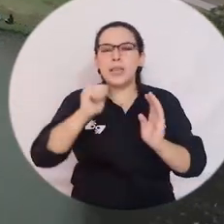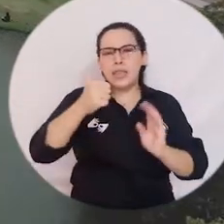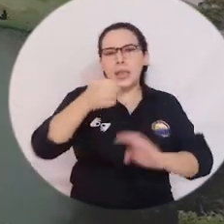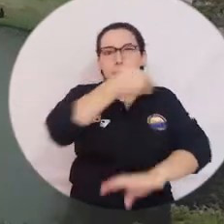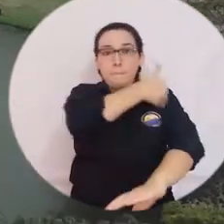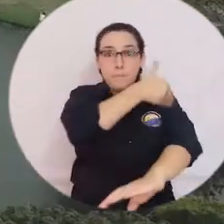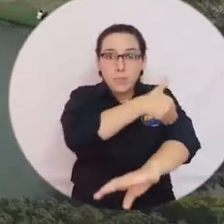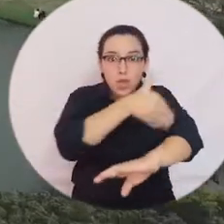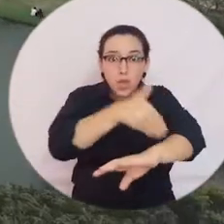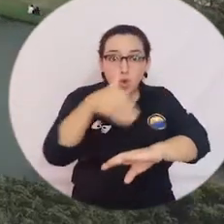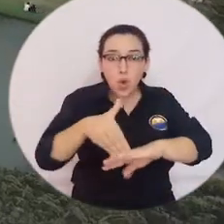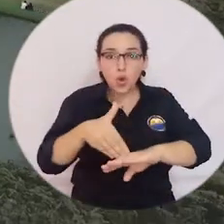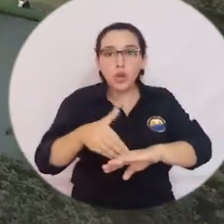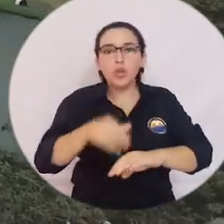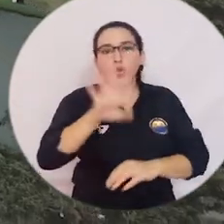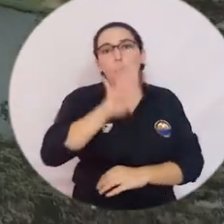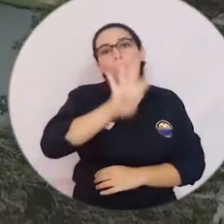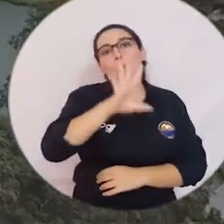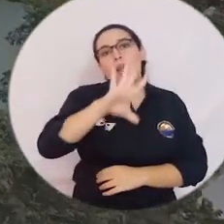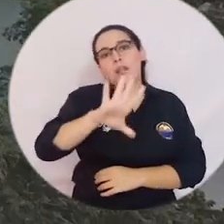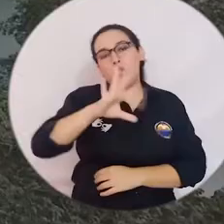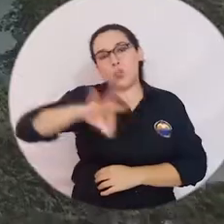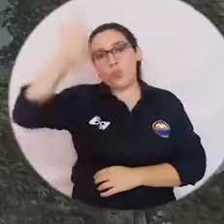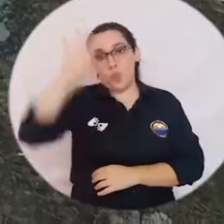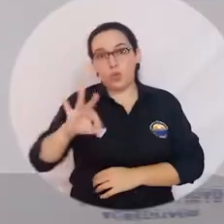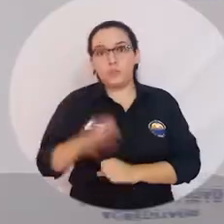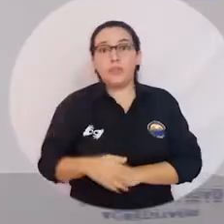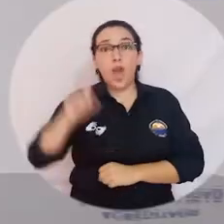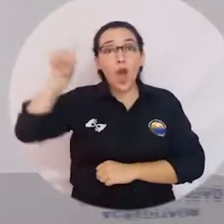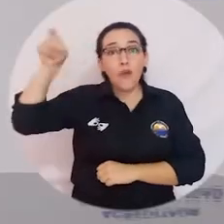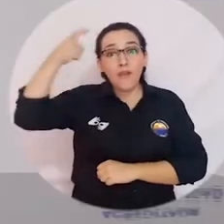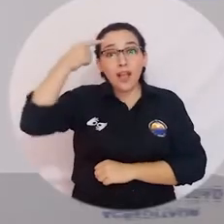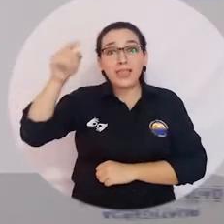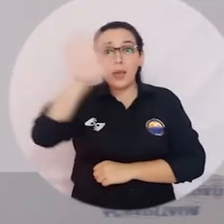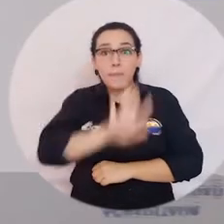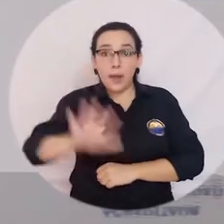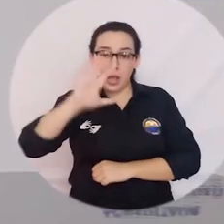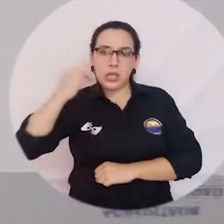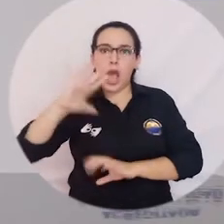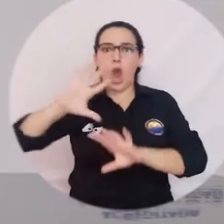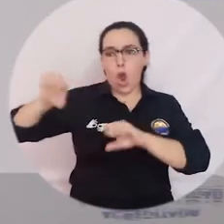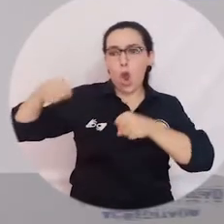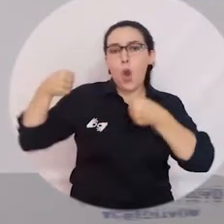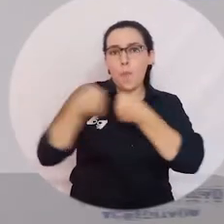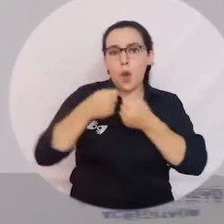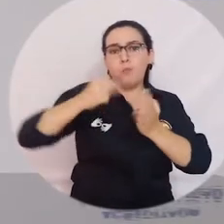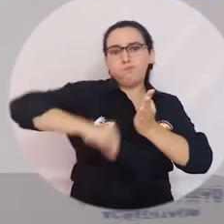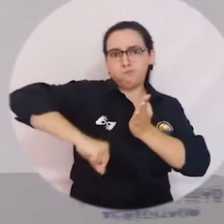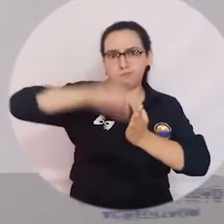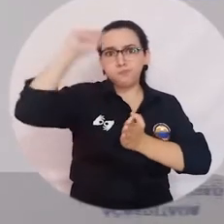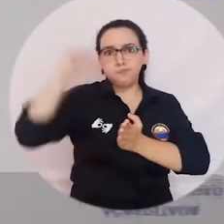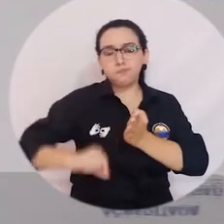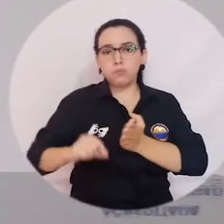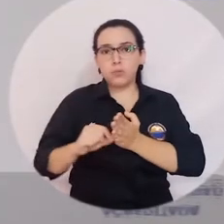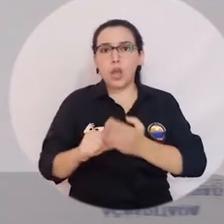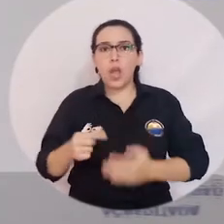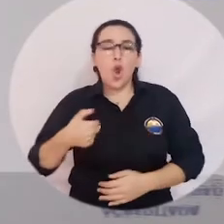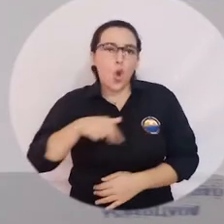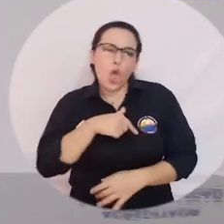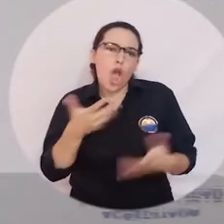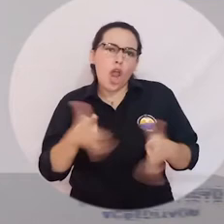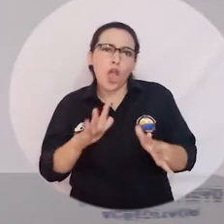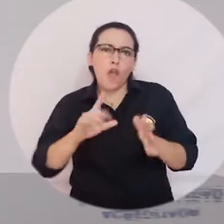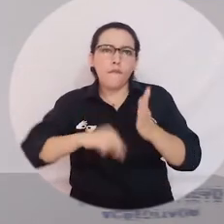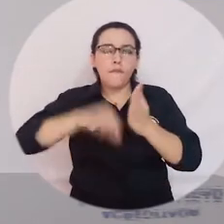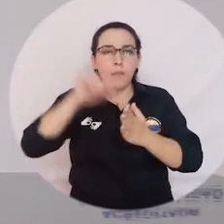.010 millones de pesos, que corresponden al 45%. El Gobierno Departamental, a través del convenio que ya firmamos y que no era que